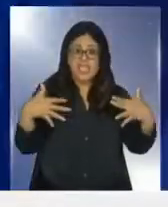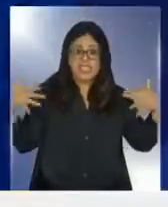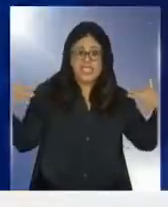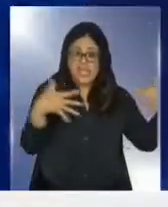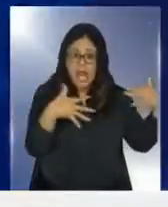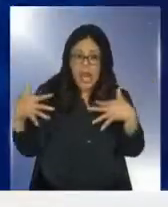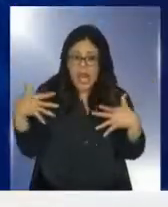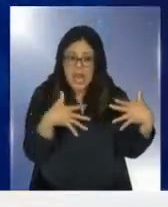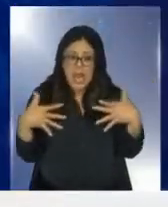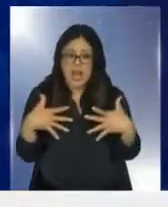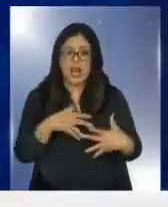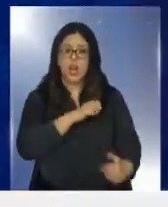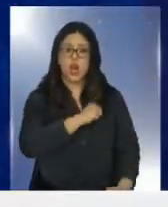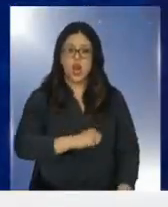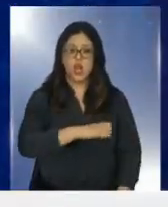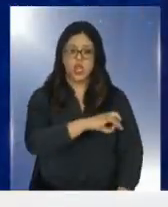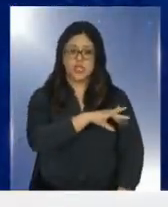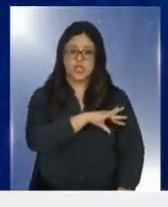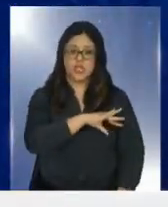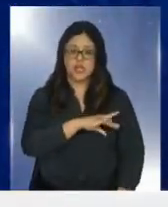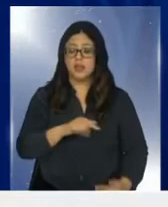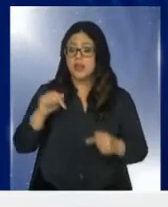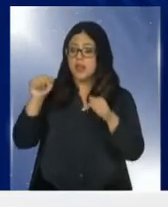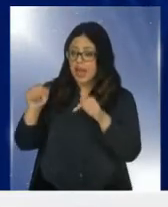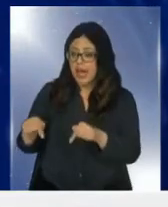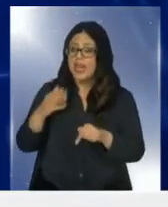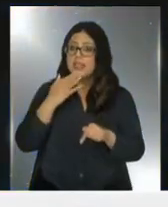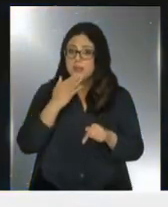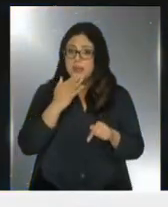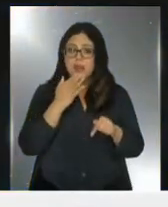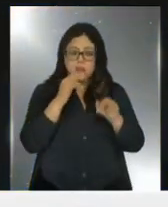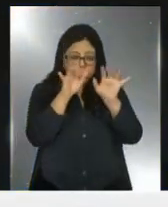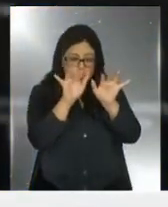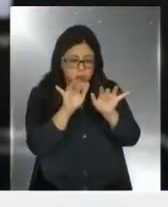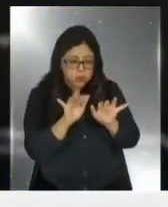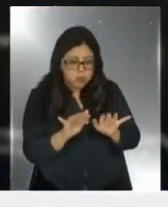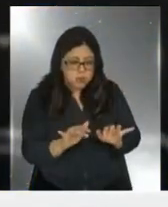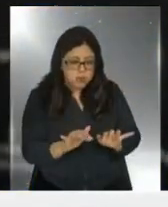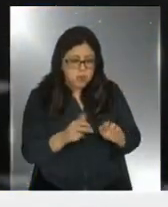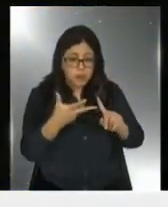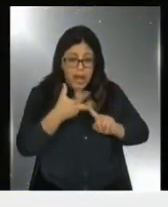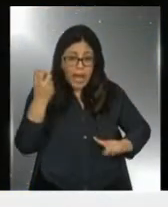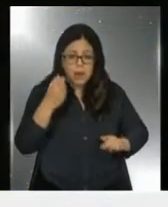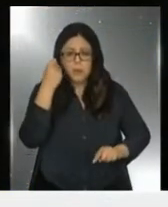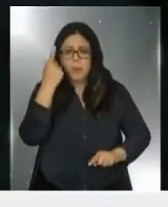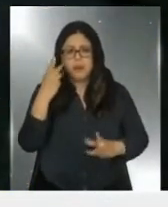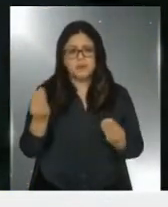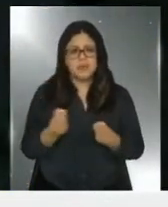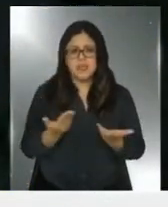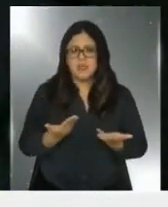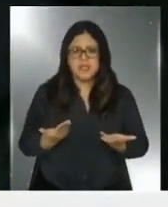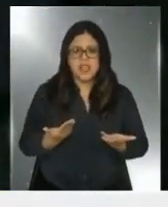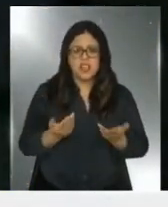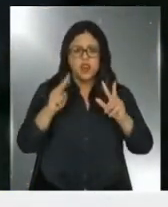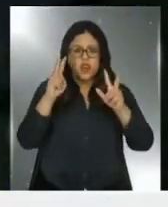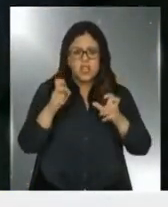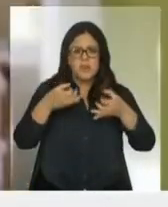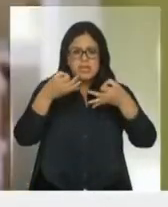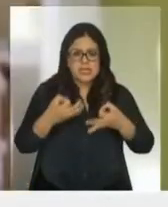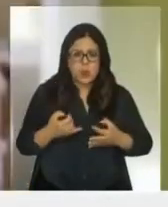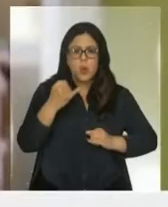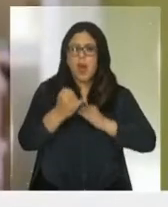país. Nos sumergimos en el mundo hacker para entender qué está pasando con la